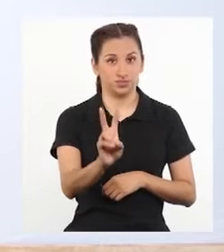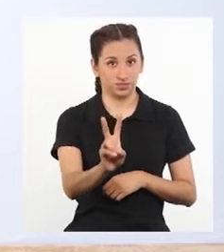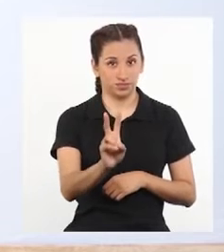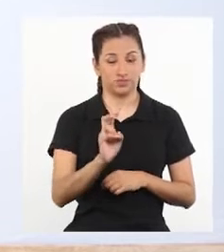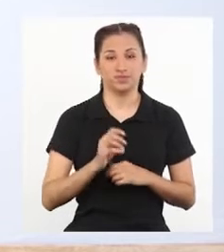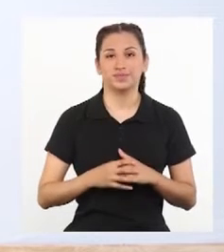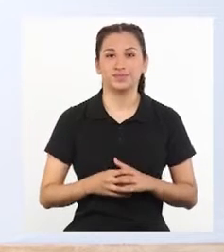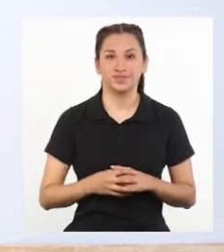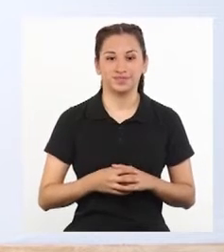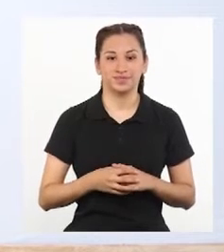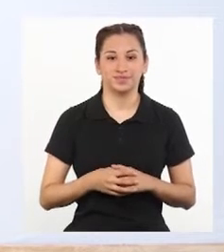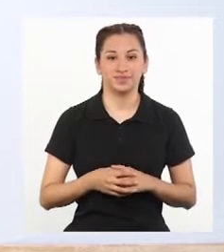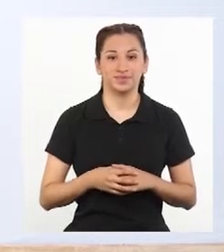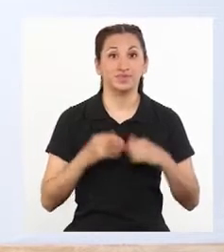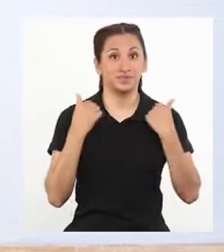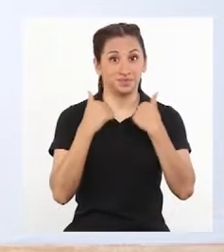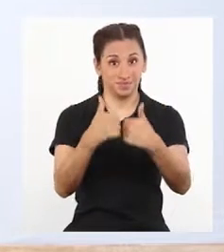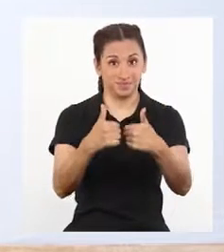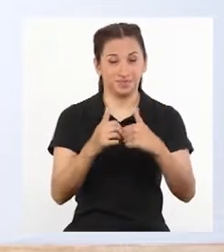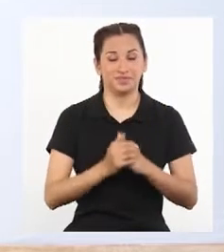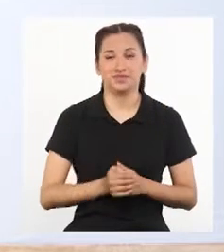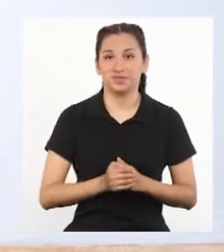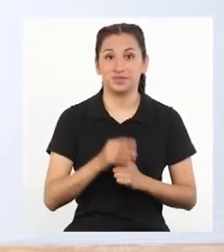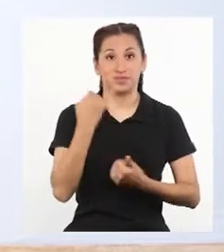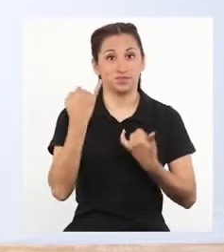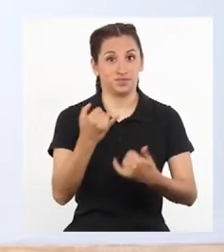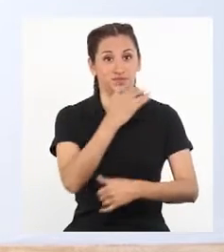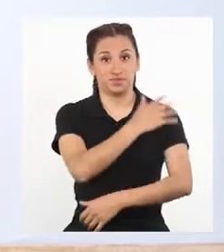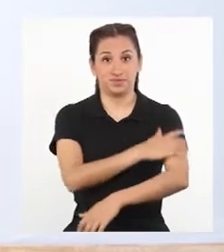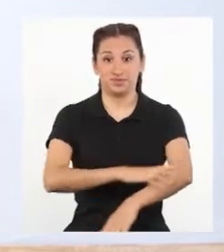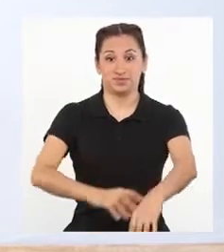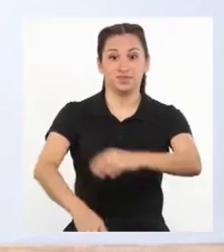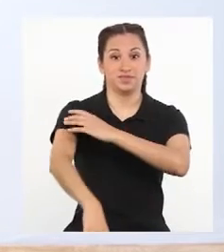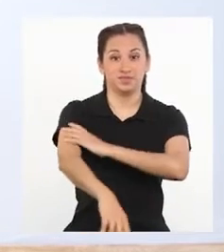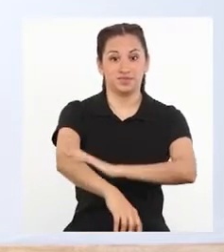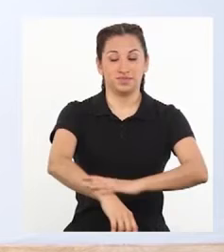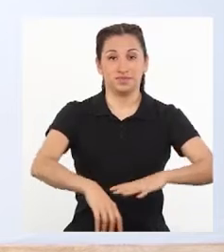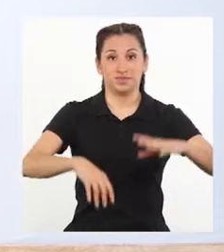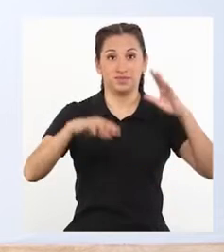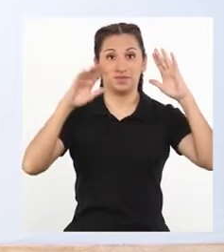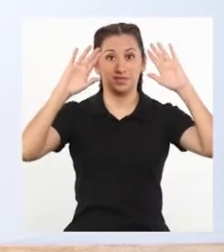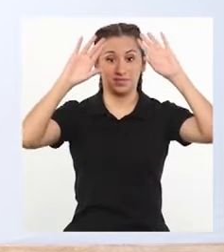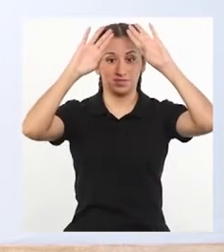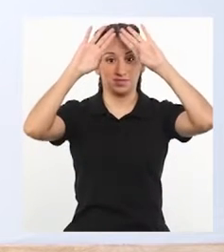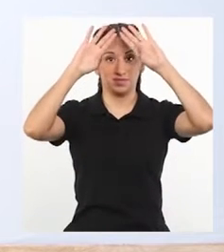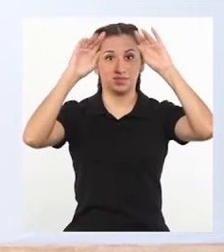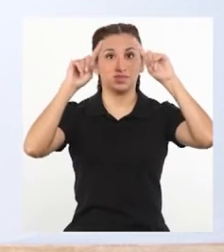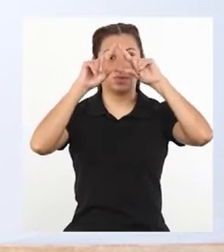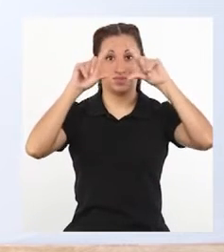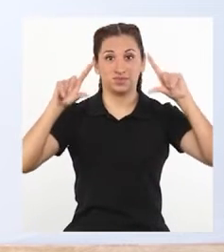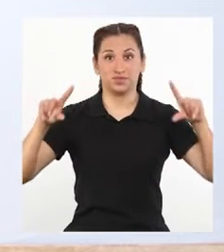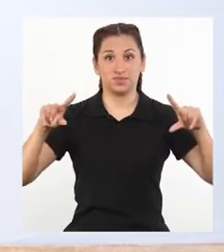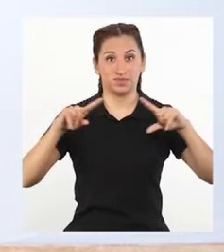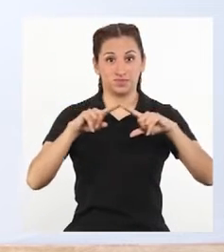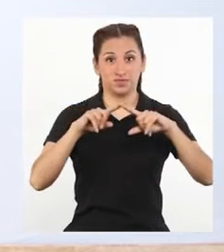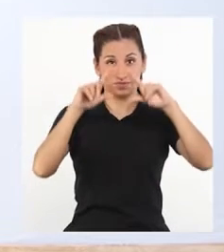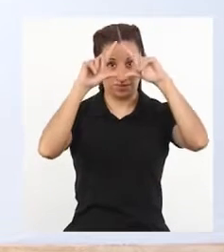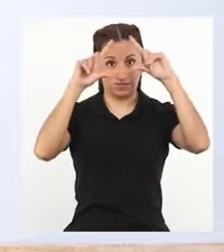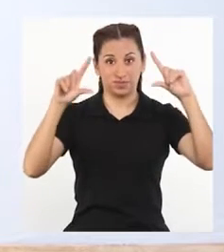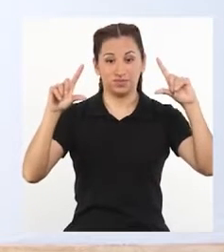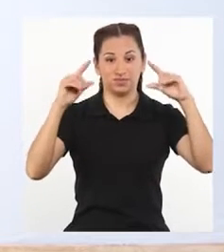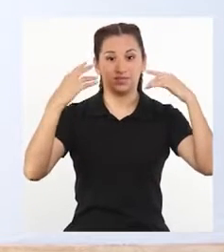quiebro, quiebro. Muy bien. Nuestros brazos van a estar de forma dibujando un